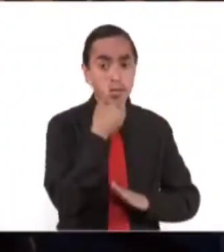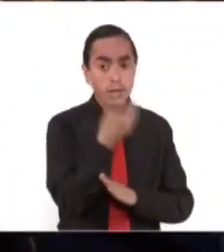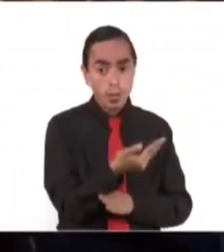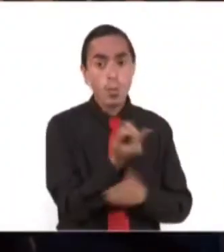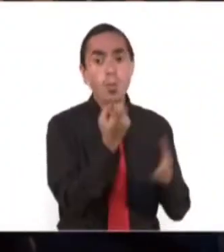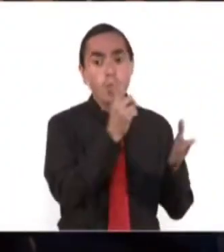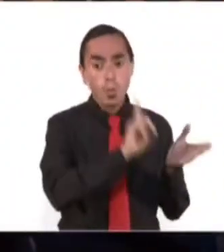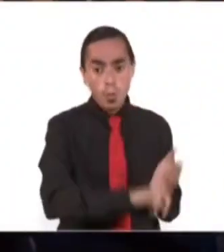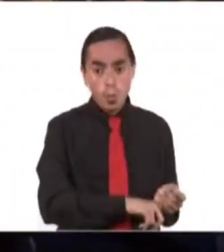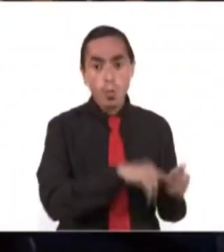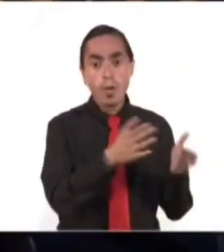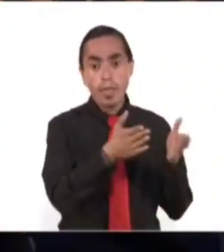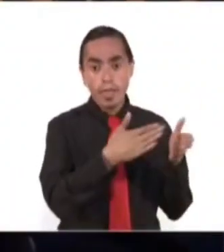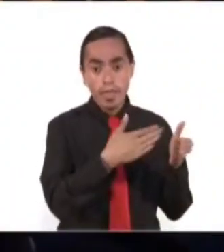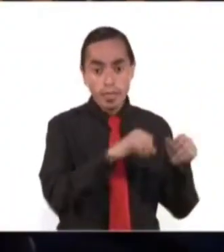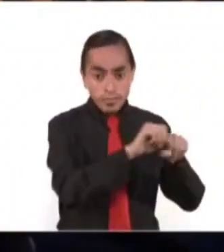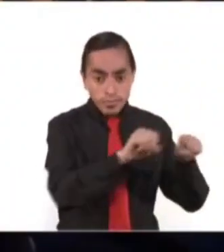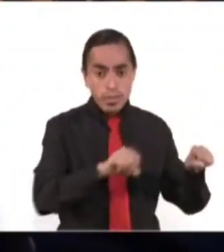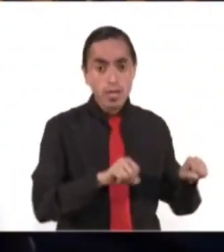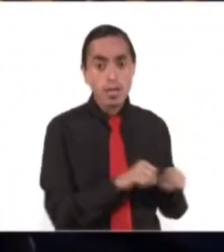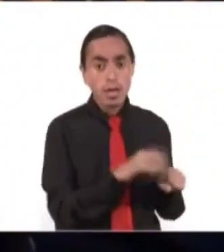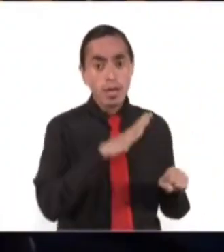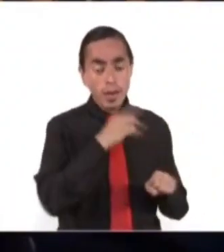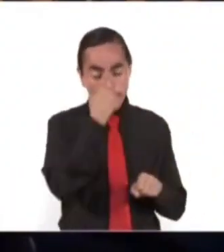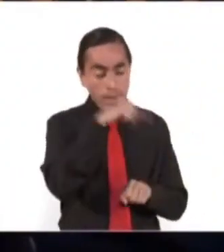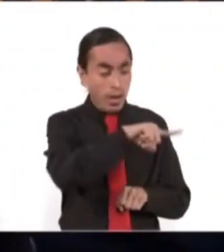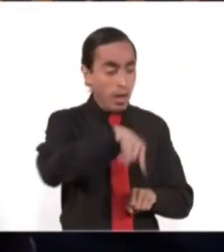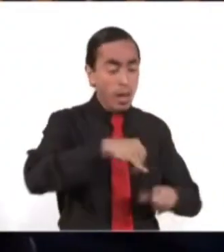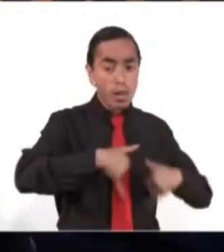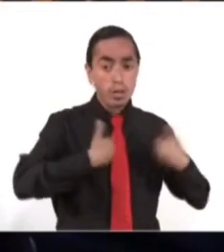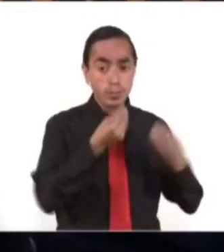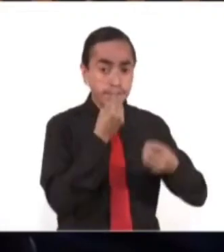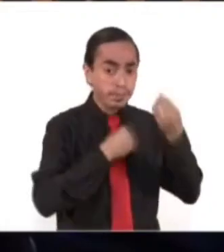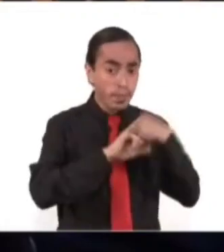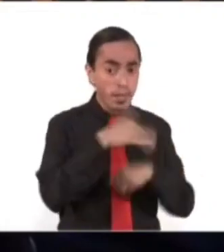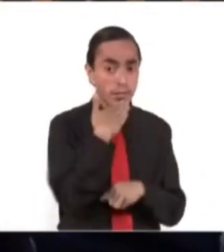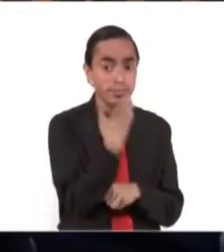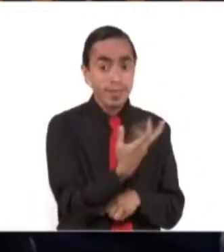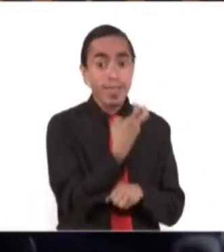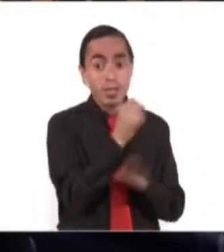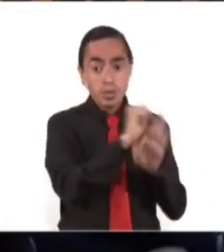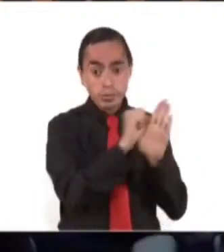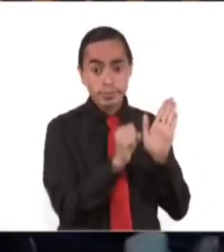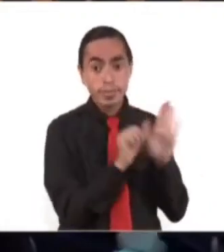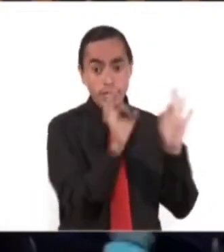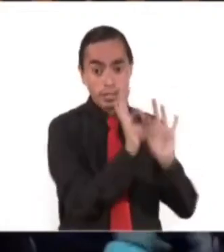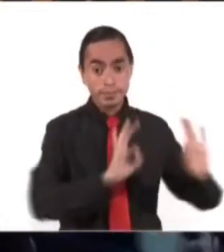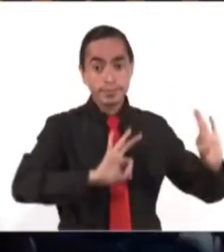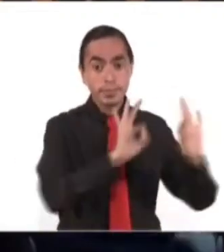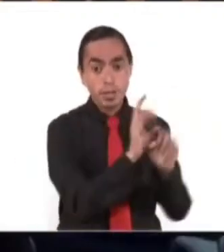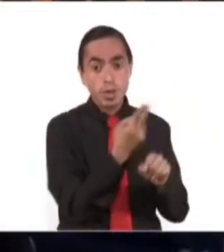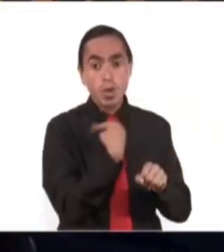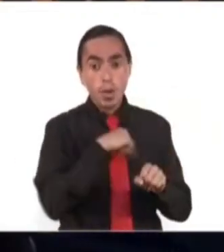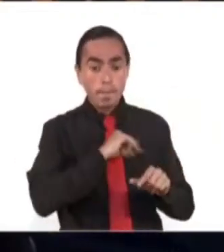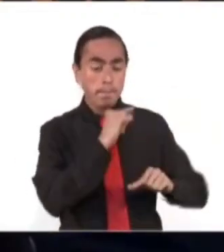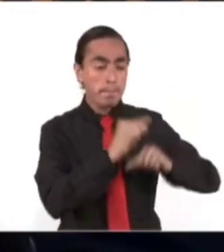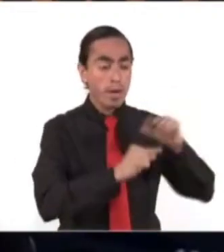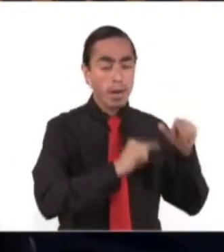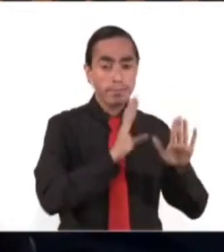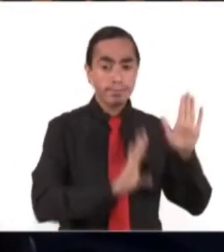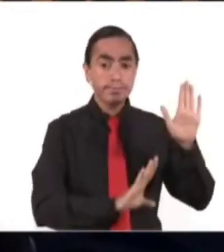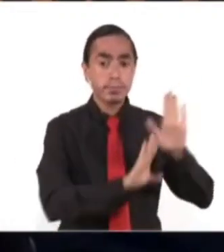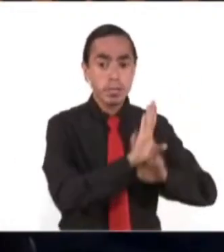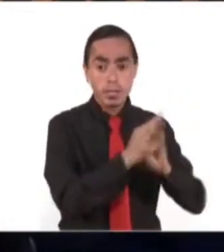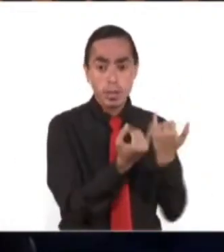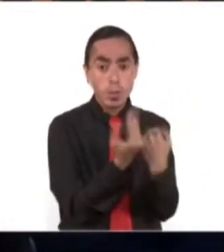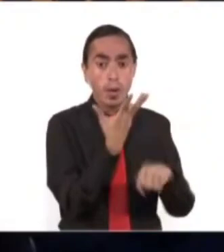chicos y chicas puedan ahí tener una alimentación adecuada. En fin, es un sistema muy importante que estamos fortaleciendo, que estamos